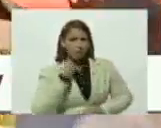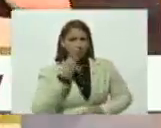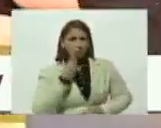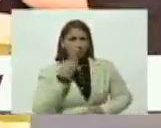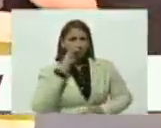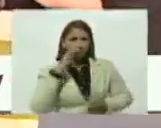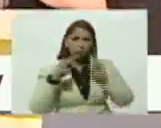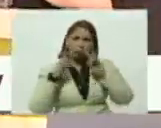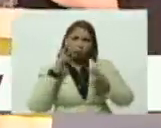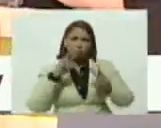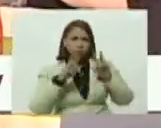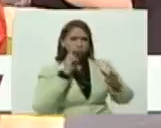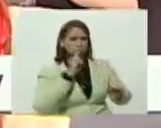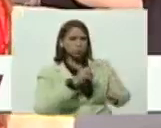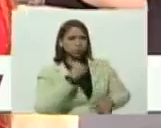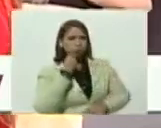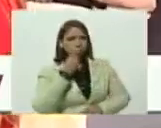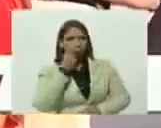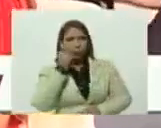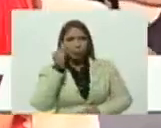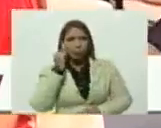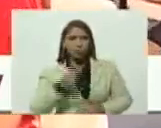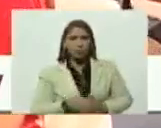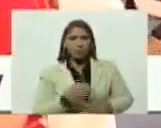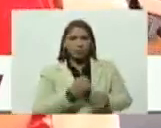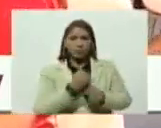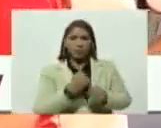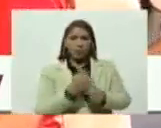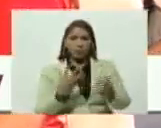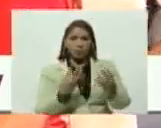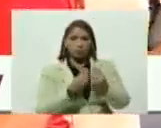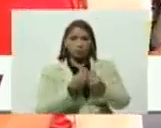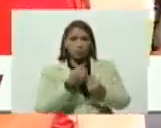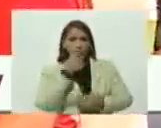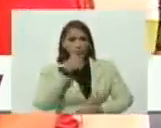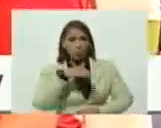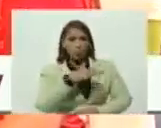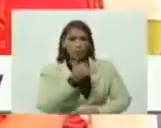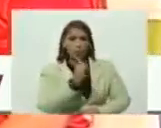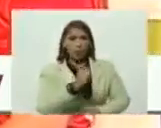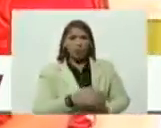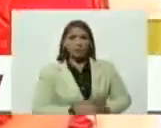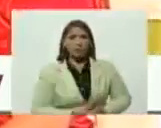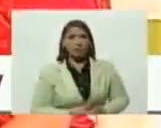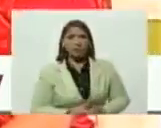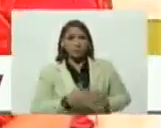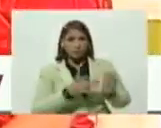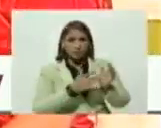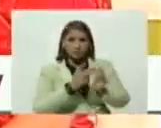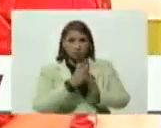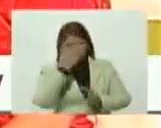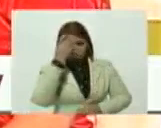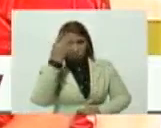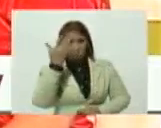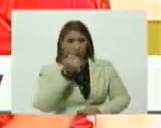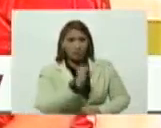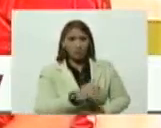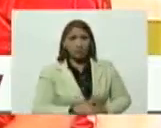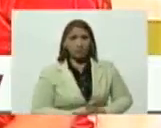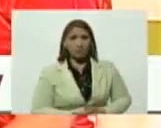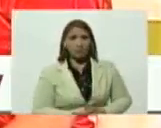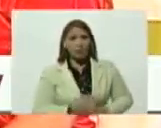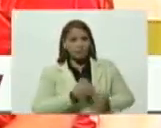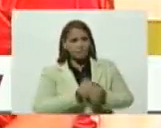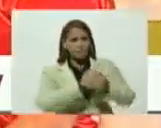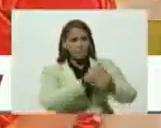a estas jóvenes, trabajando del lado del pueblo, ahí está Jesucristo, ahí está Dios, ahí está el